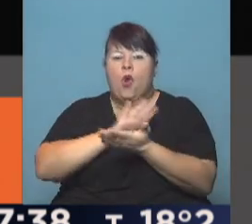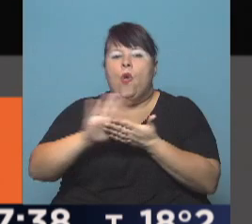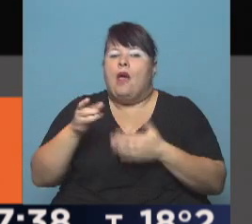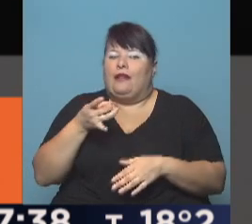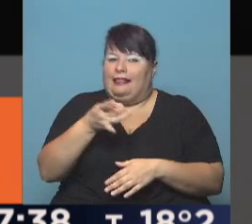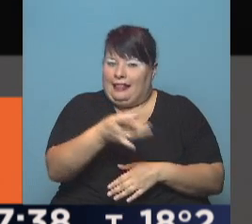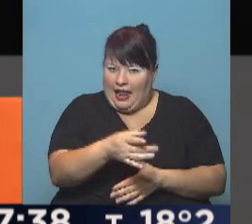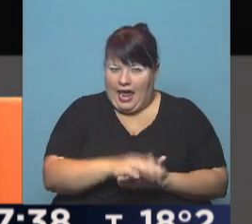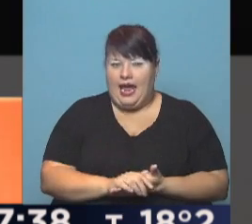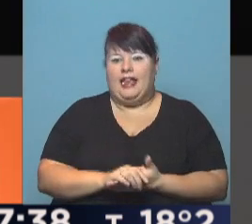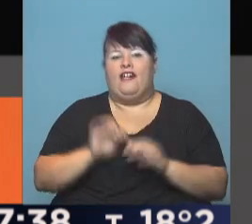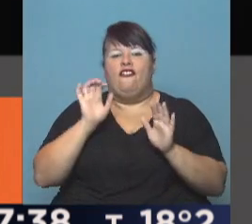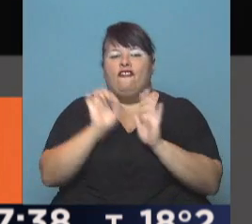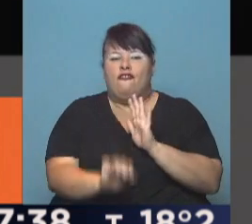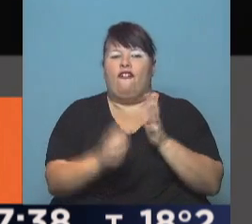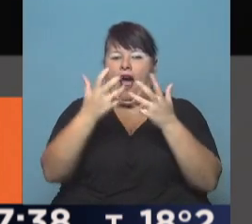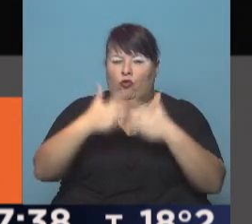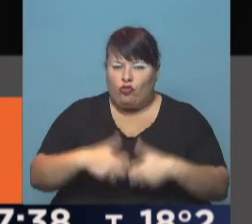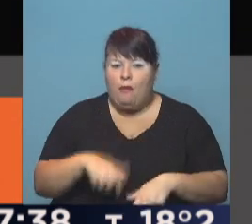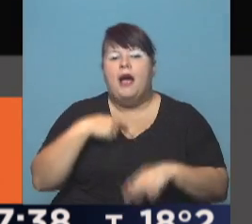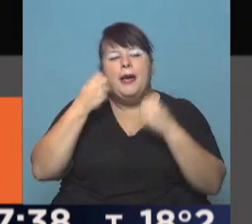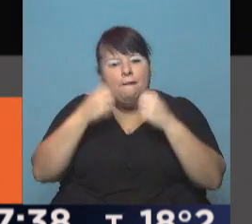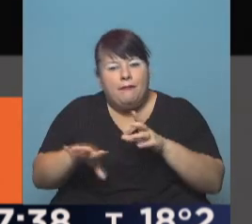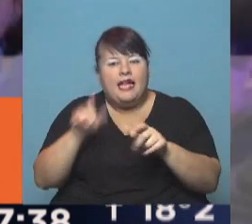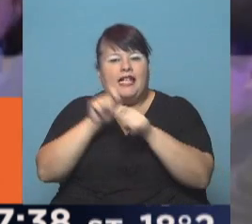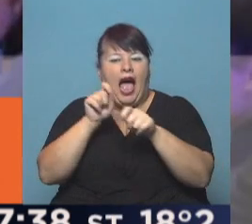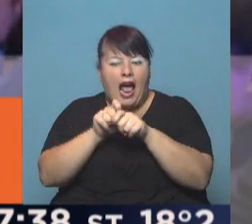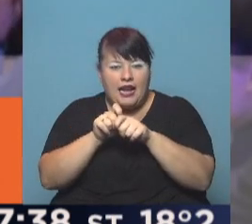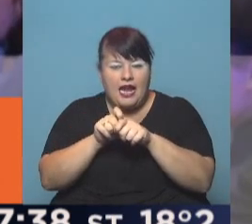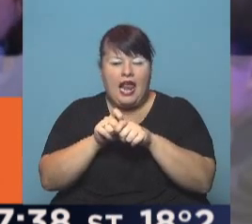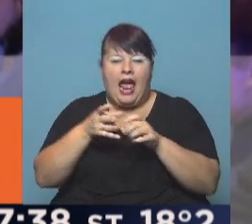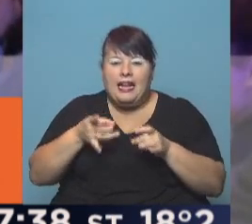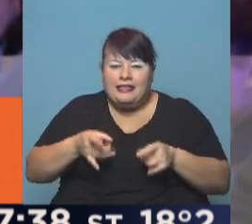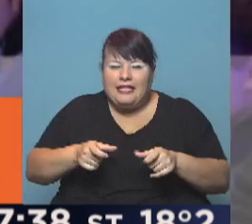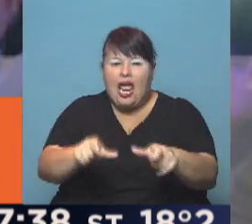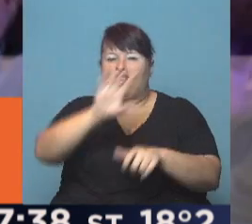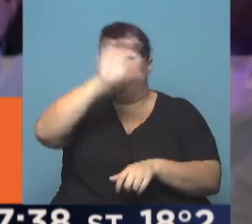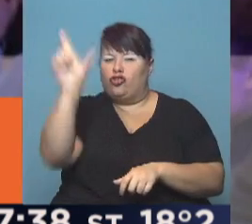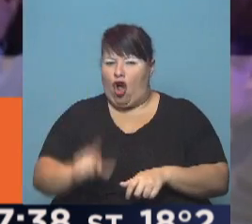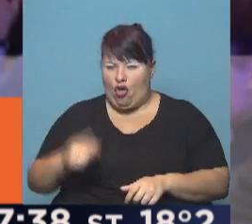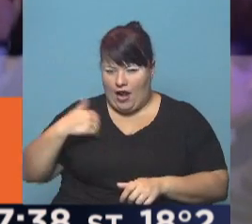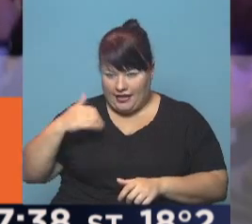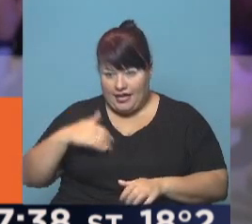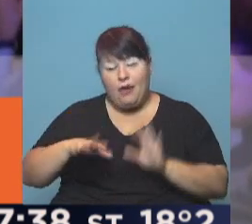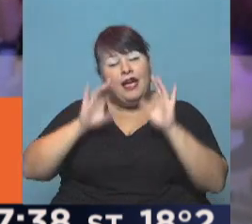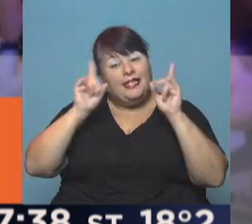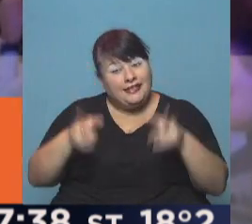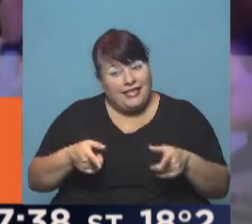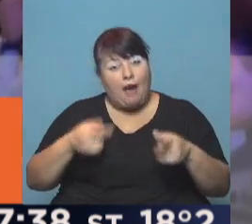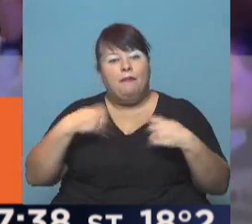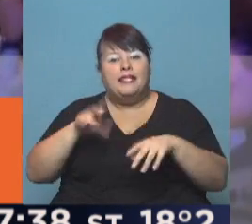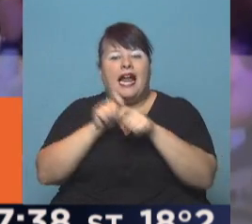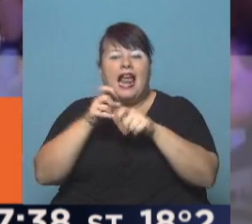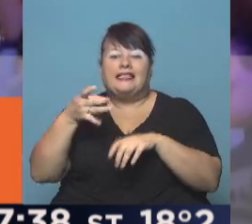trenes, frenos automáticos, y hemos empezado a reparar vías por todo el país. Pero también empezamos a arreglar